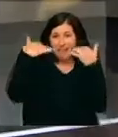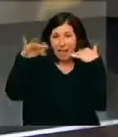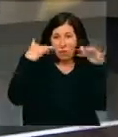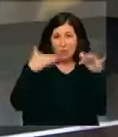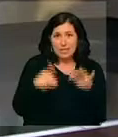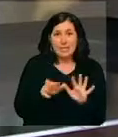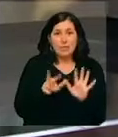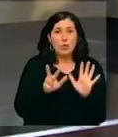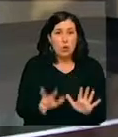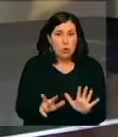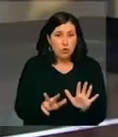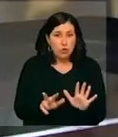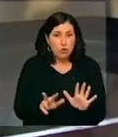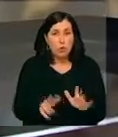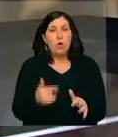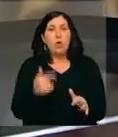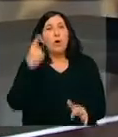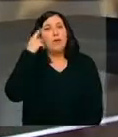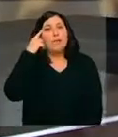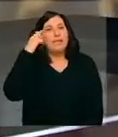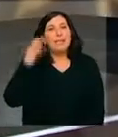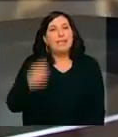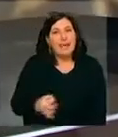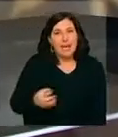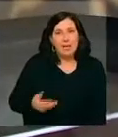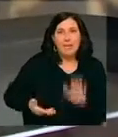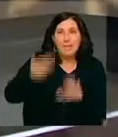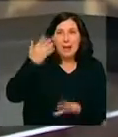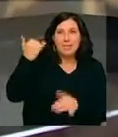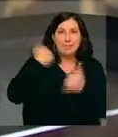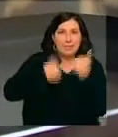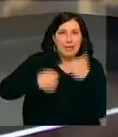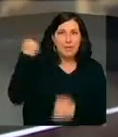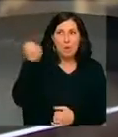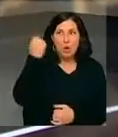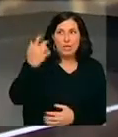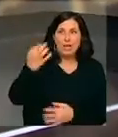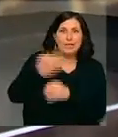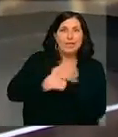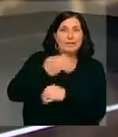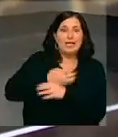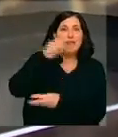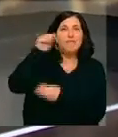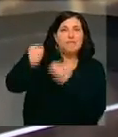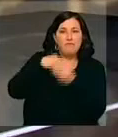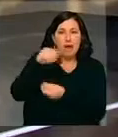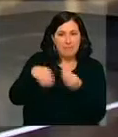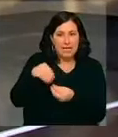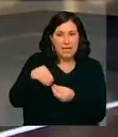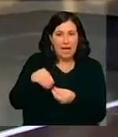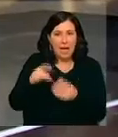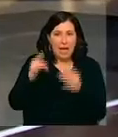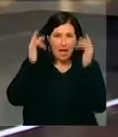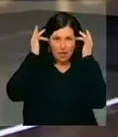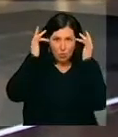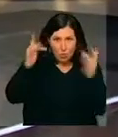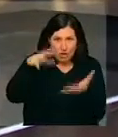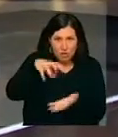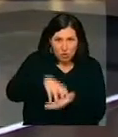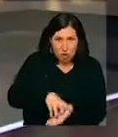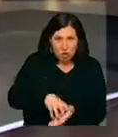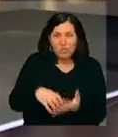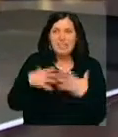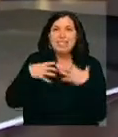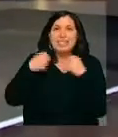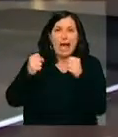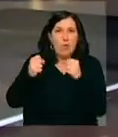más importantes sobre sexualidad se lo transmiten la familia, el centro educativo y los centros de salud. Es decir, que los adolescentes confían en